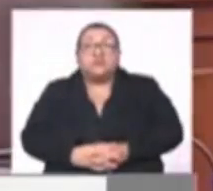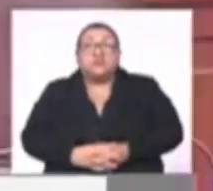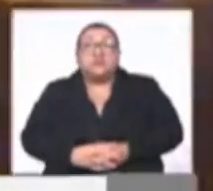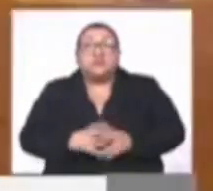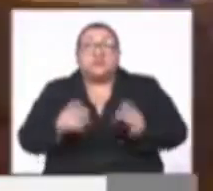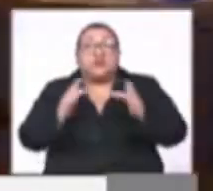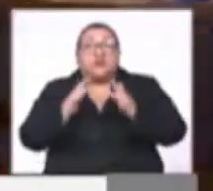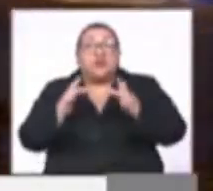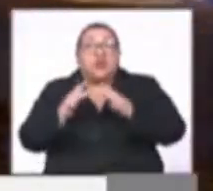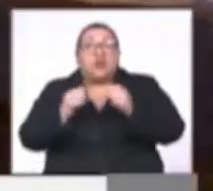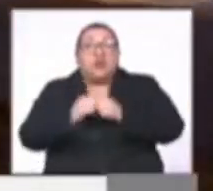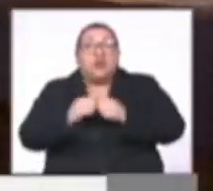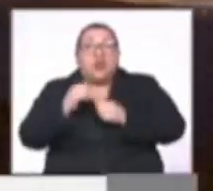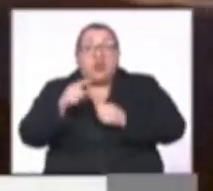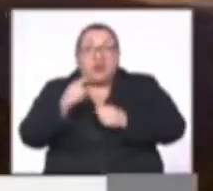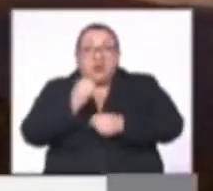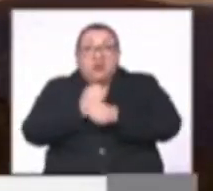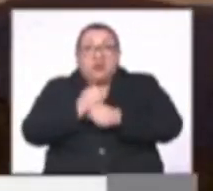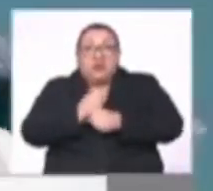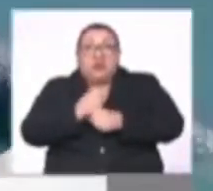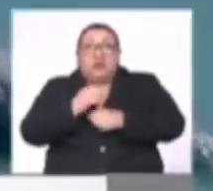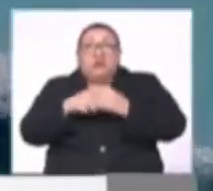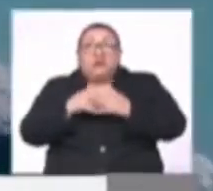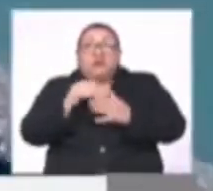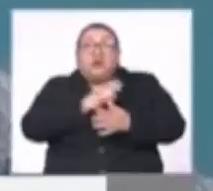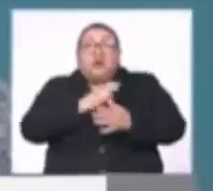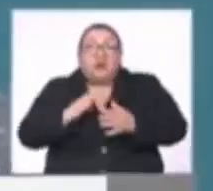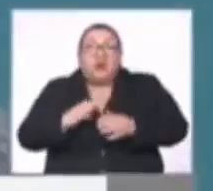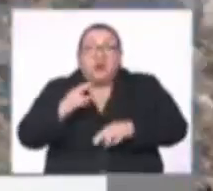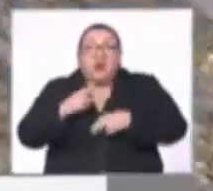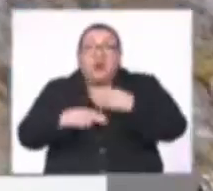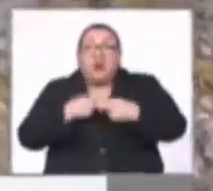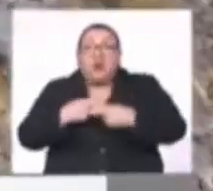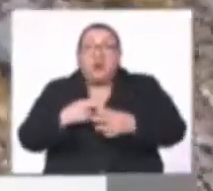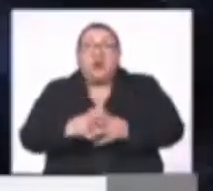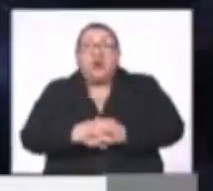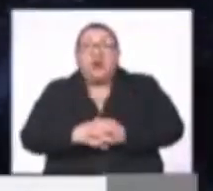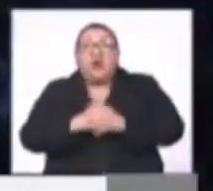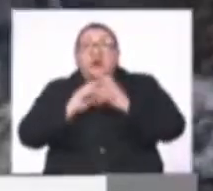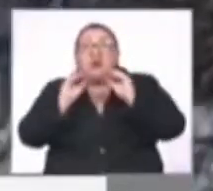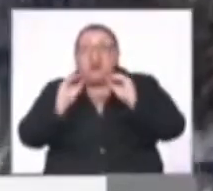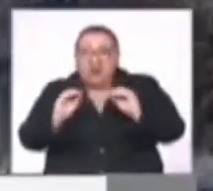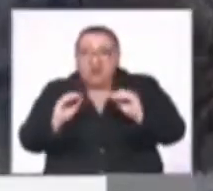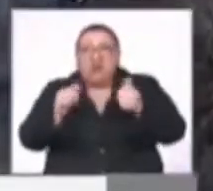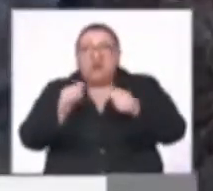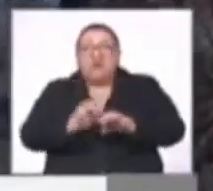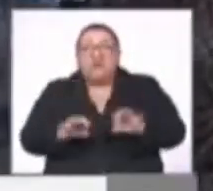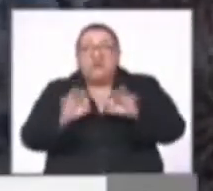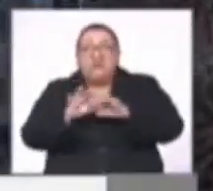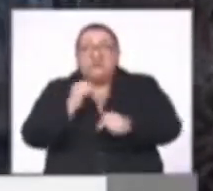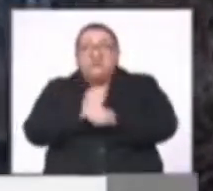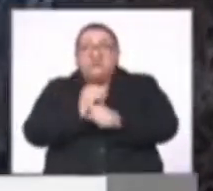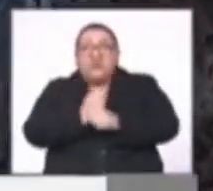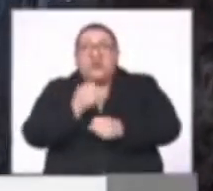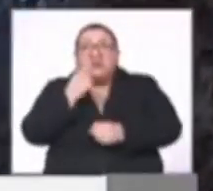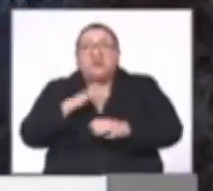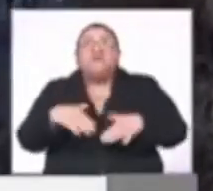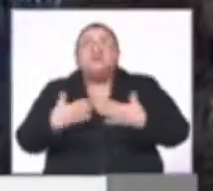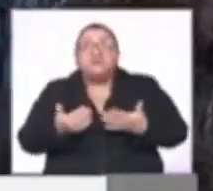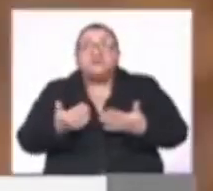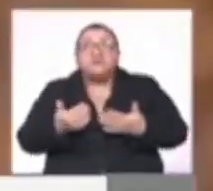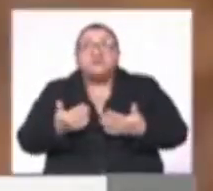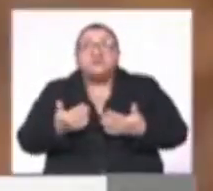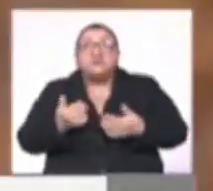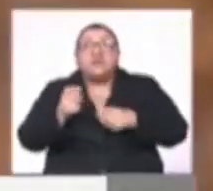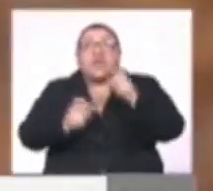en coordinación con INDECI, MINSA y los gobiernos locales correspondientes, establecerá coordinaciones activas para identificar